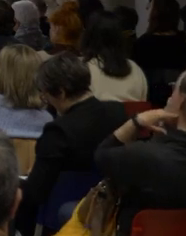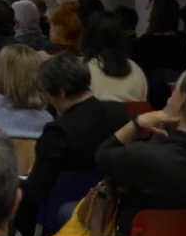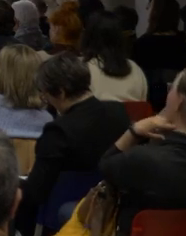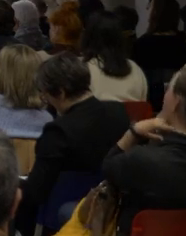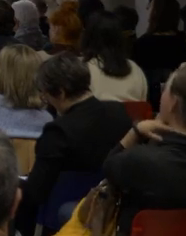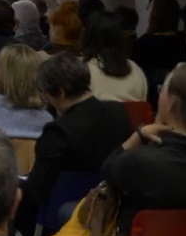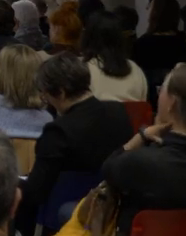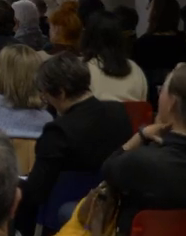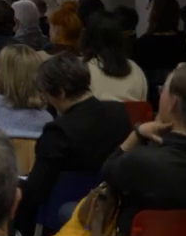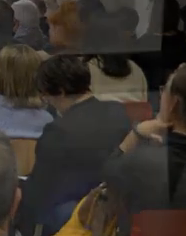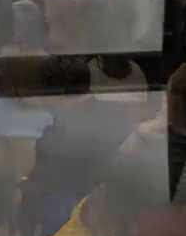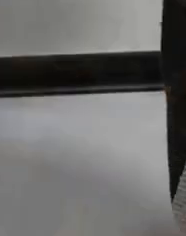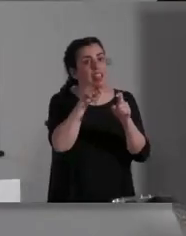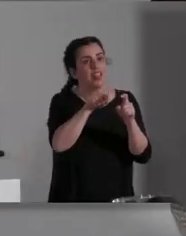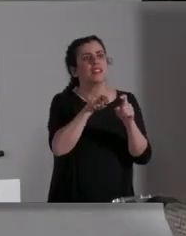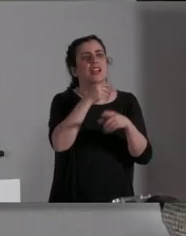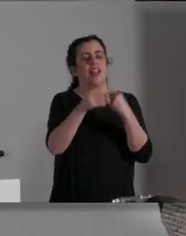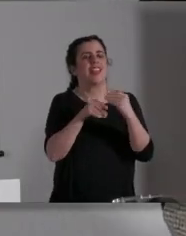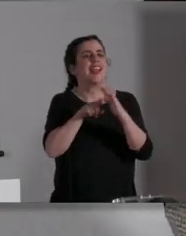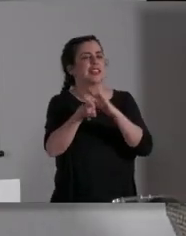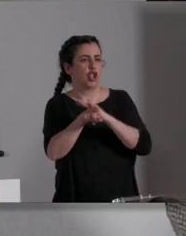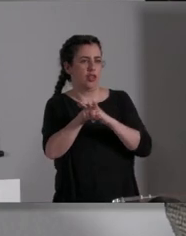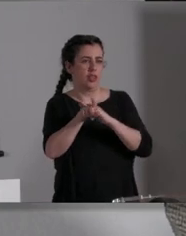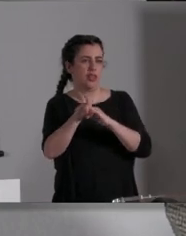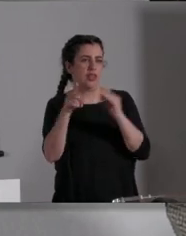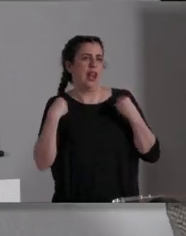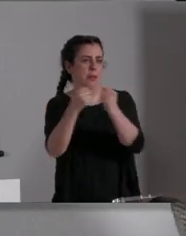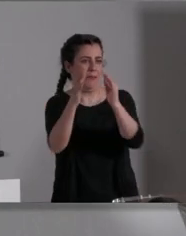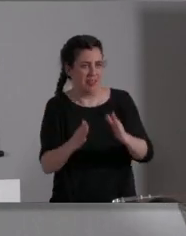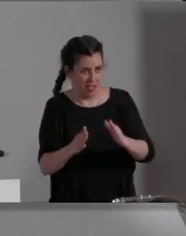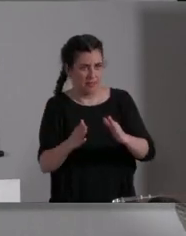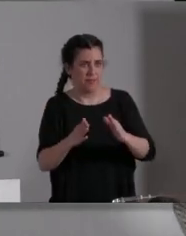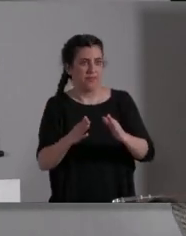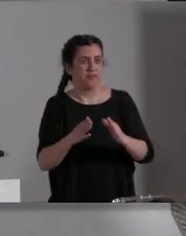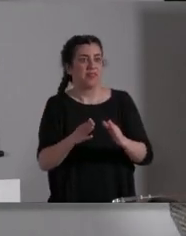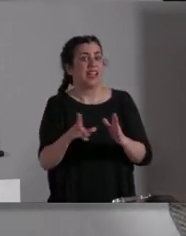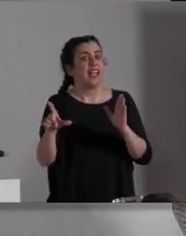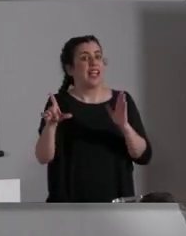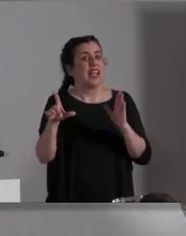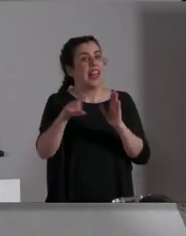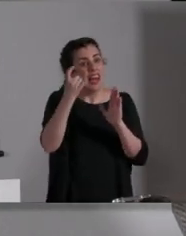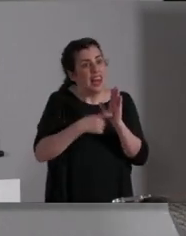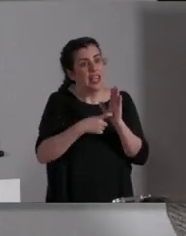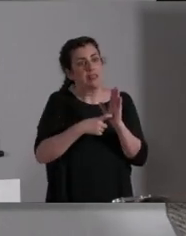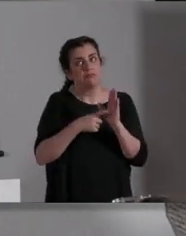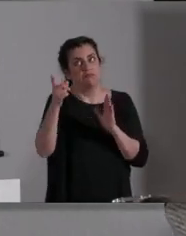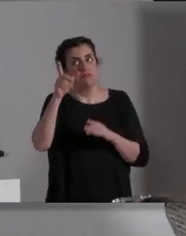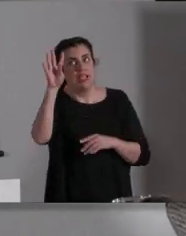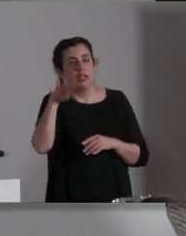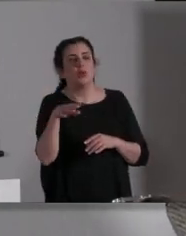quienes gestionan las viviendas, es decir, en la ley de cooperativas, por lo menos en Cataluña, puedes